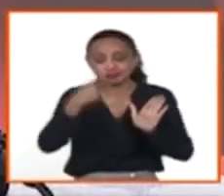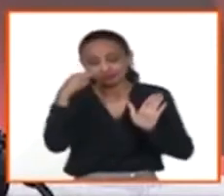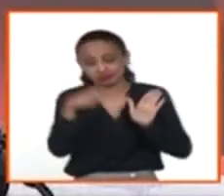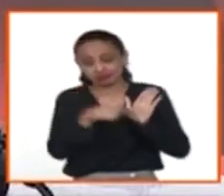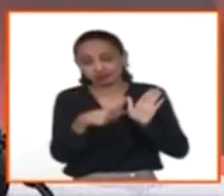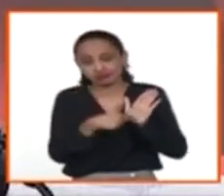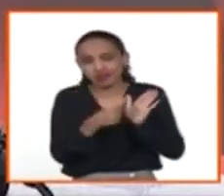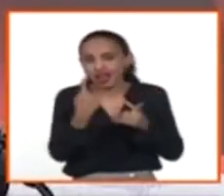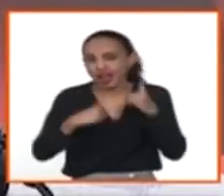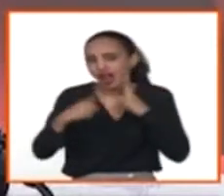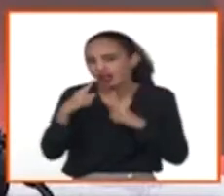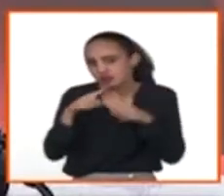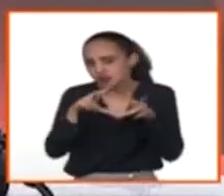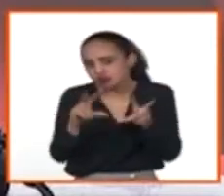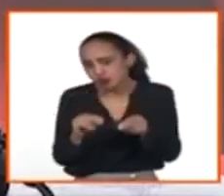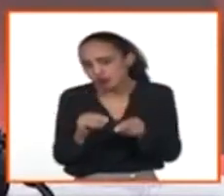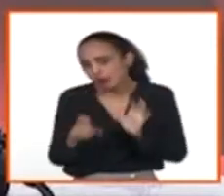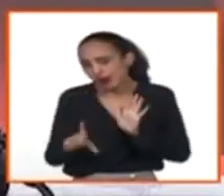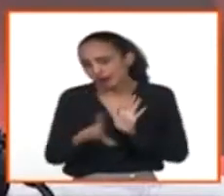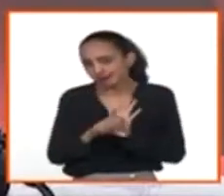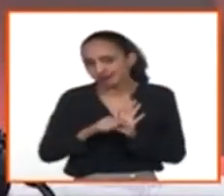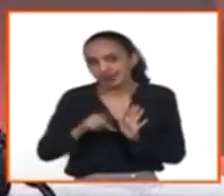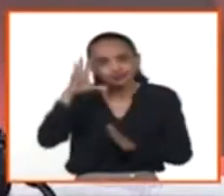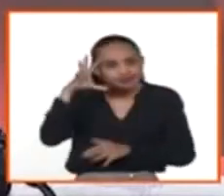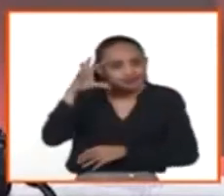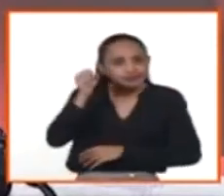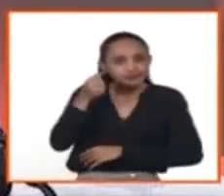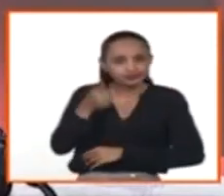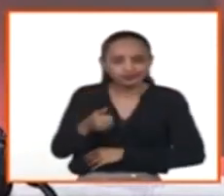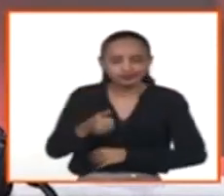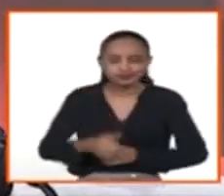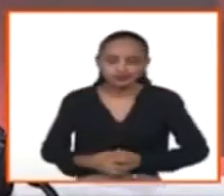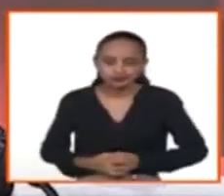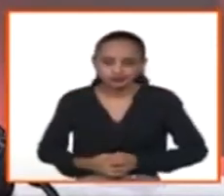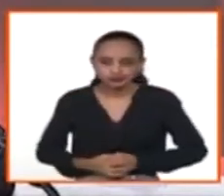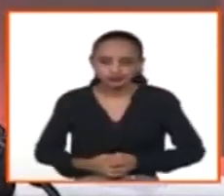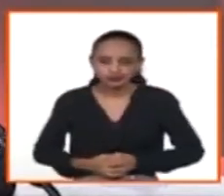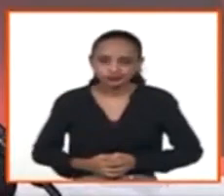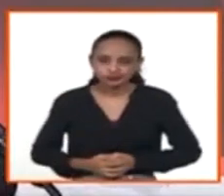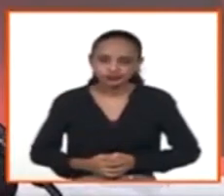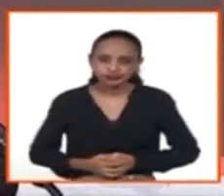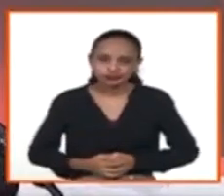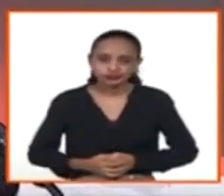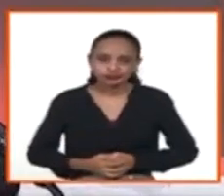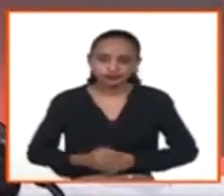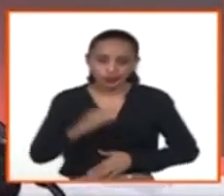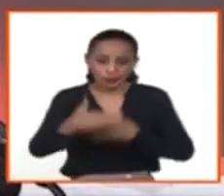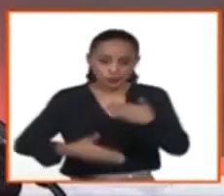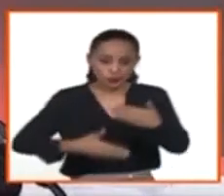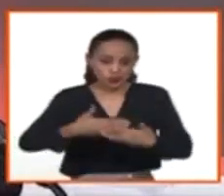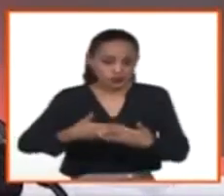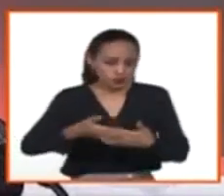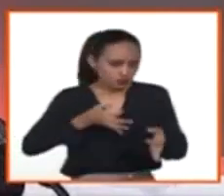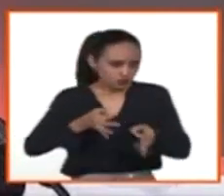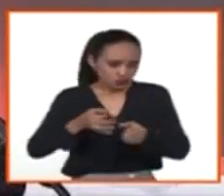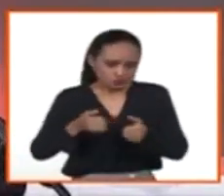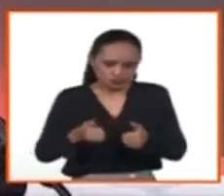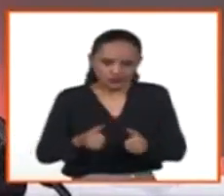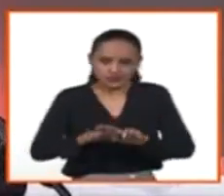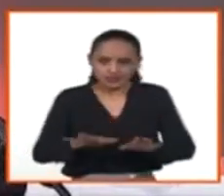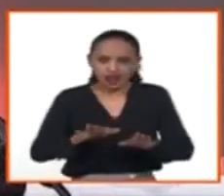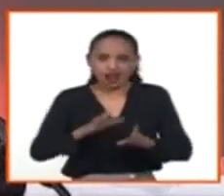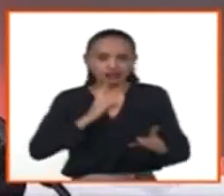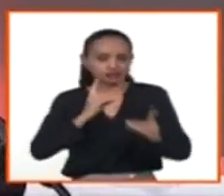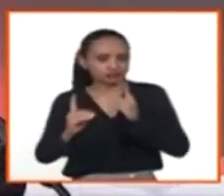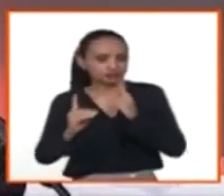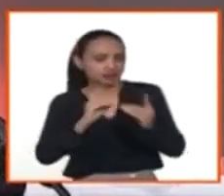ley. Ahora, una vez que este proceso funcione y sea analizado y bien debatido entre todos